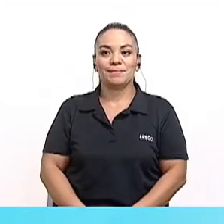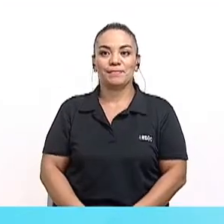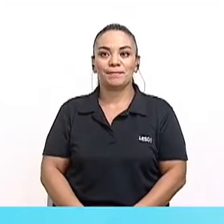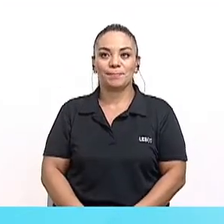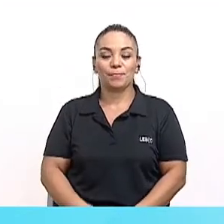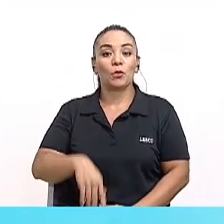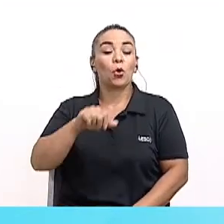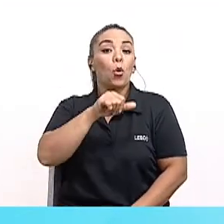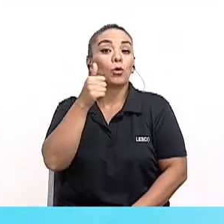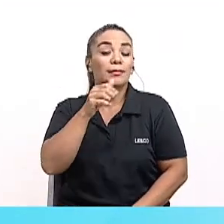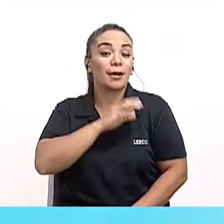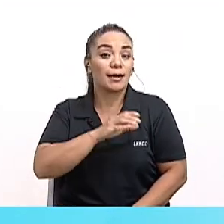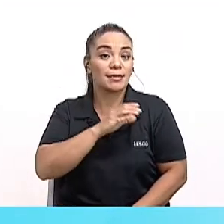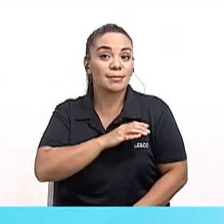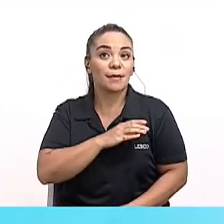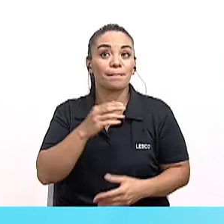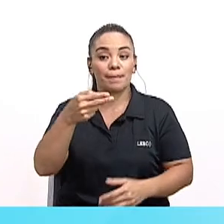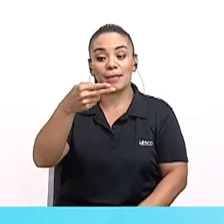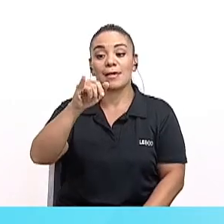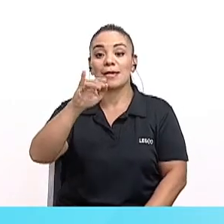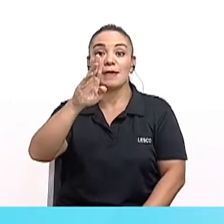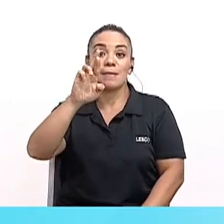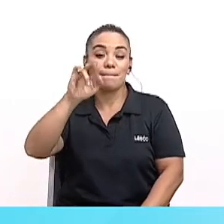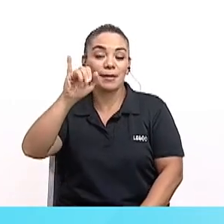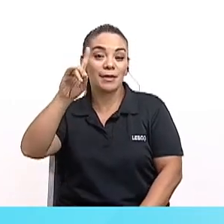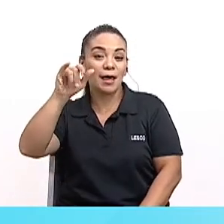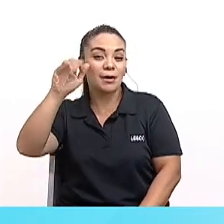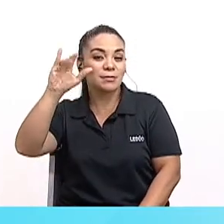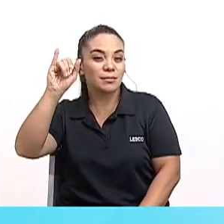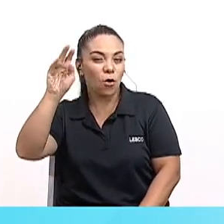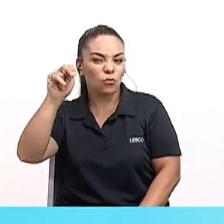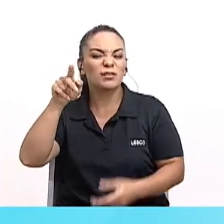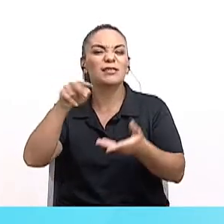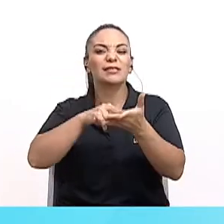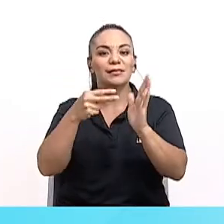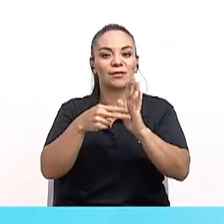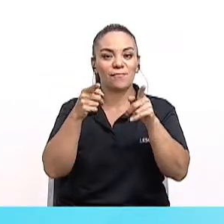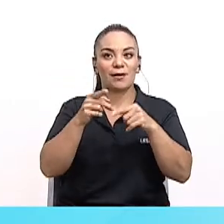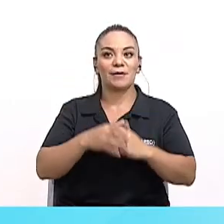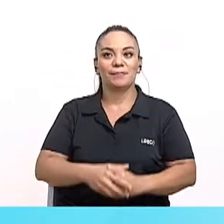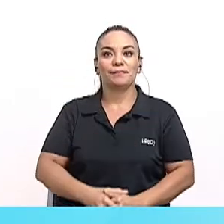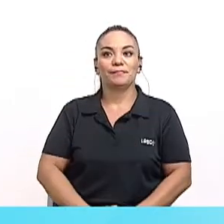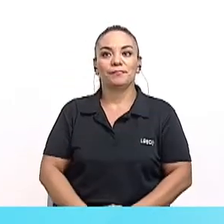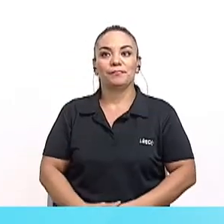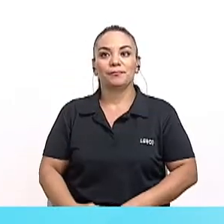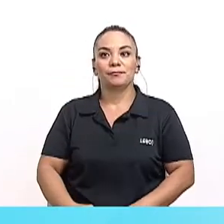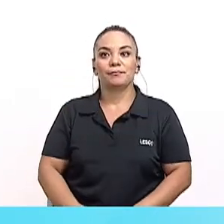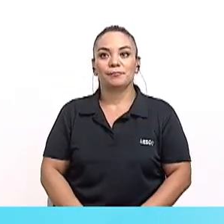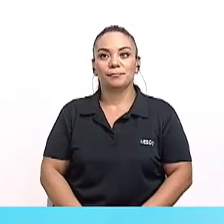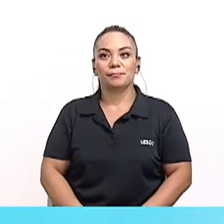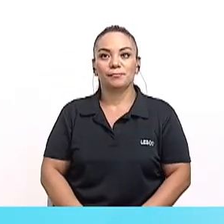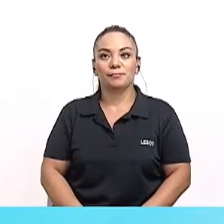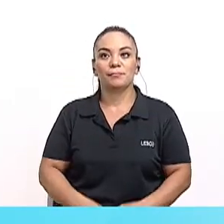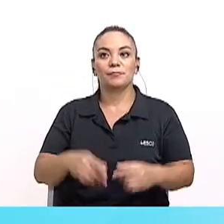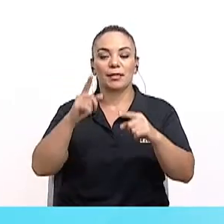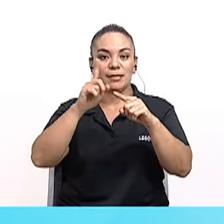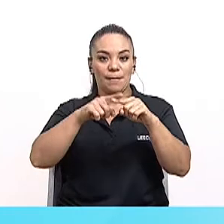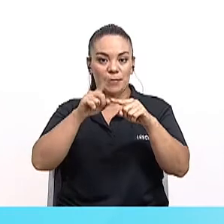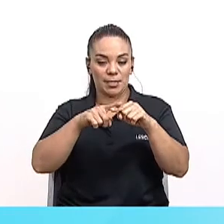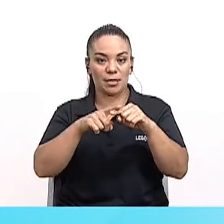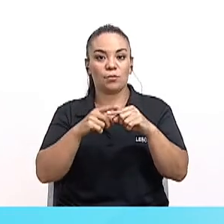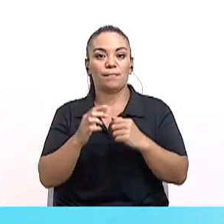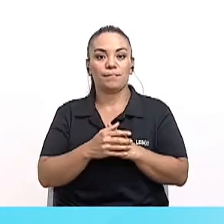Otra característica es la hibridación. La hibridación es lo siguiente. Dependiendo